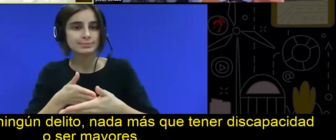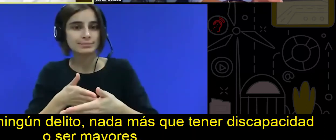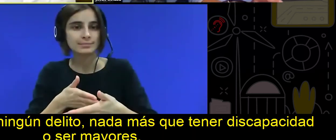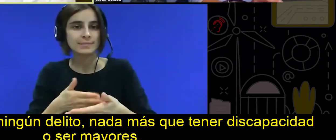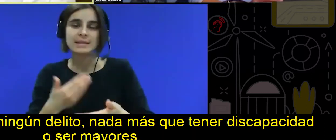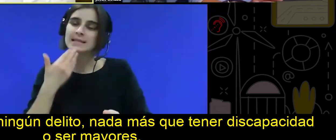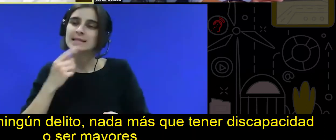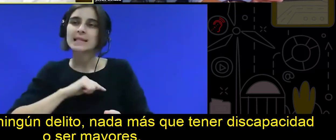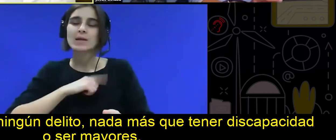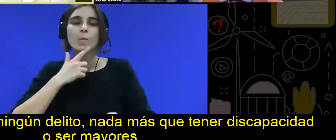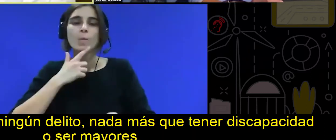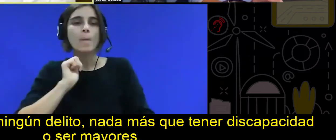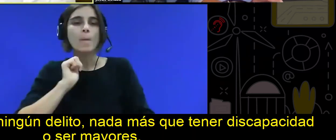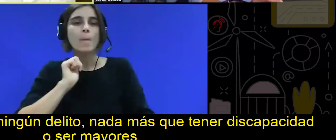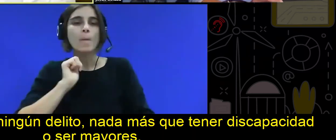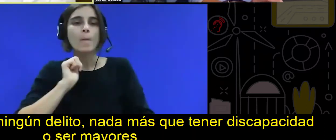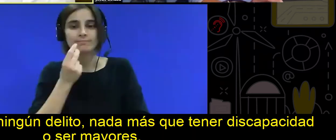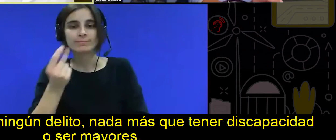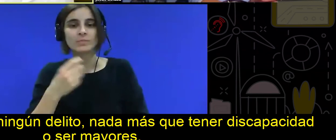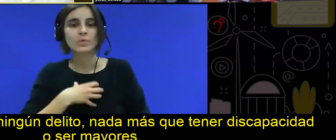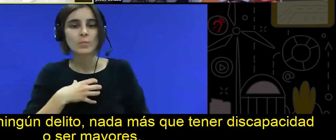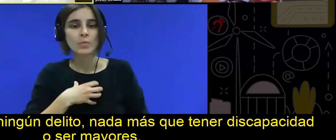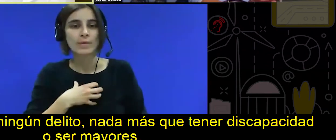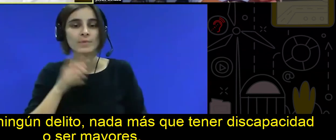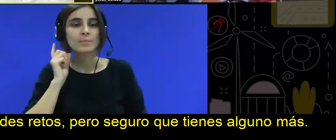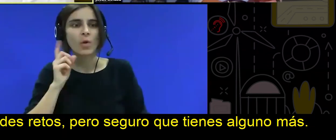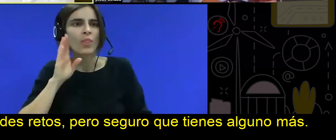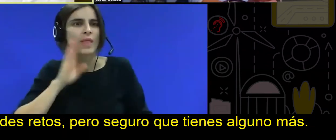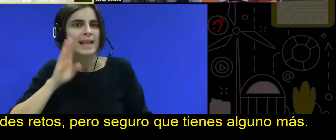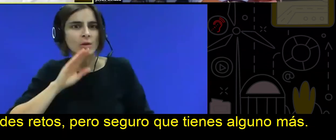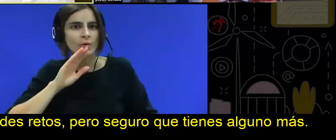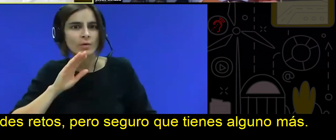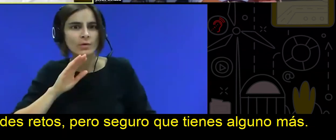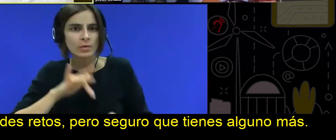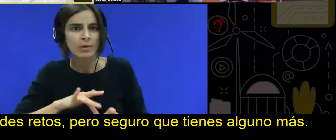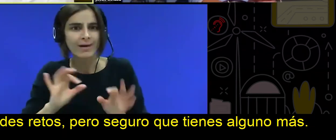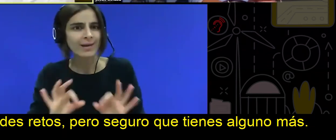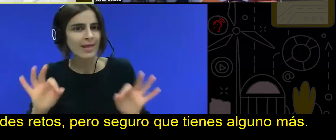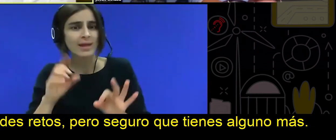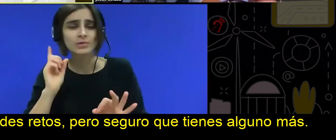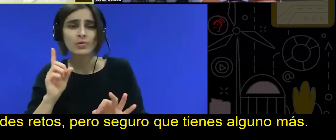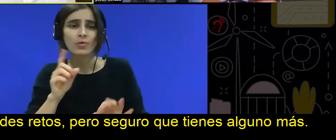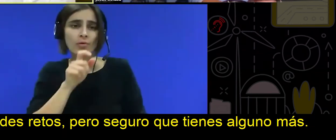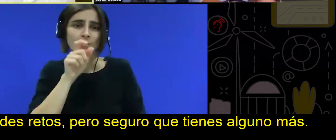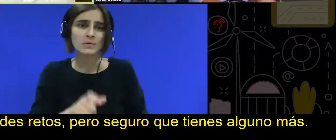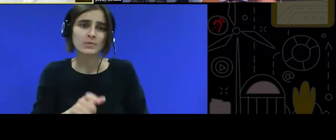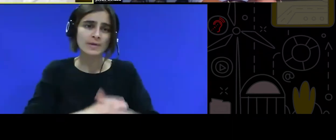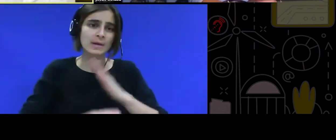ningún delito, nada más que tener discapacidad o ser mayores, ¿no? Yo creo que son grandes retos, pero seguro que tú tienes alguno